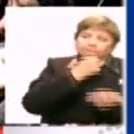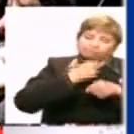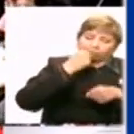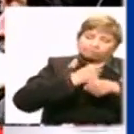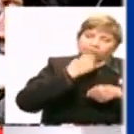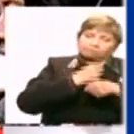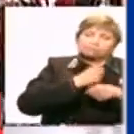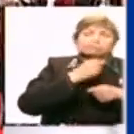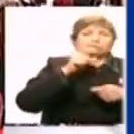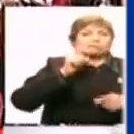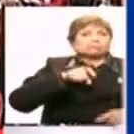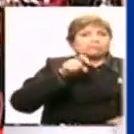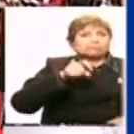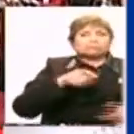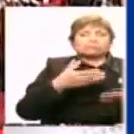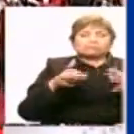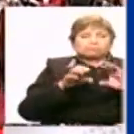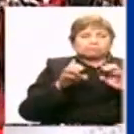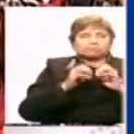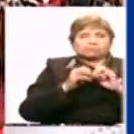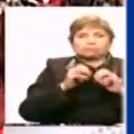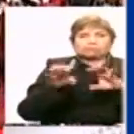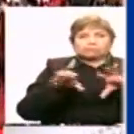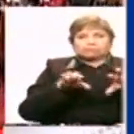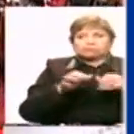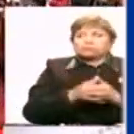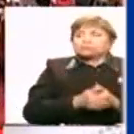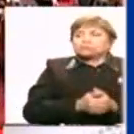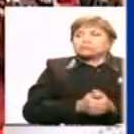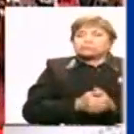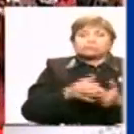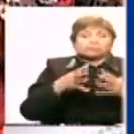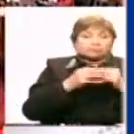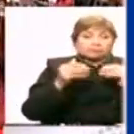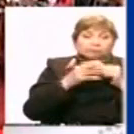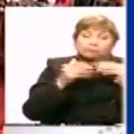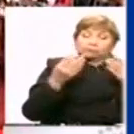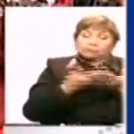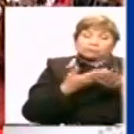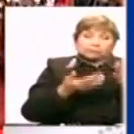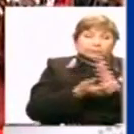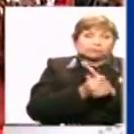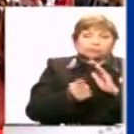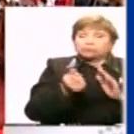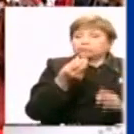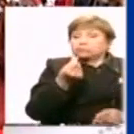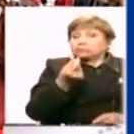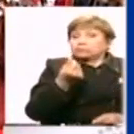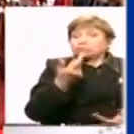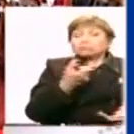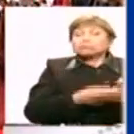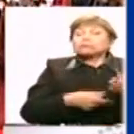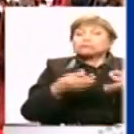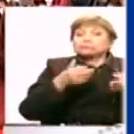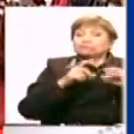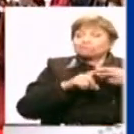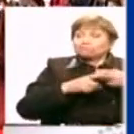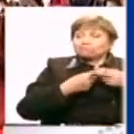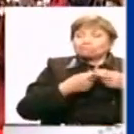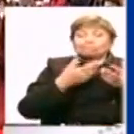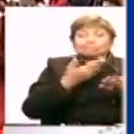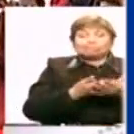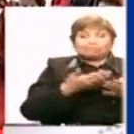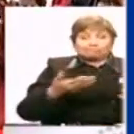tema de cuántas personas o qué tipo de personas participarían en una constituyente, porque imagínate que nos vayamos a una constituyente en este